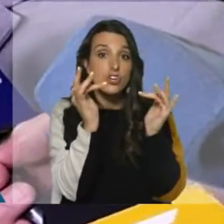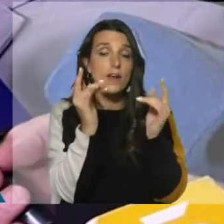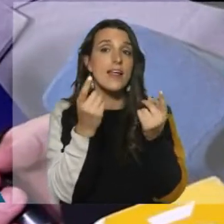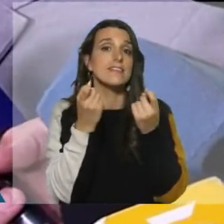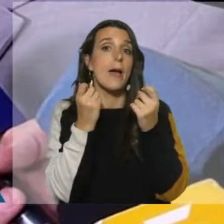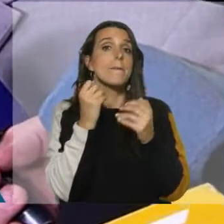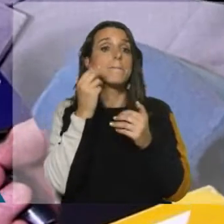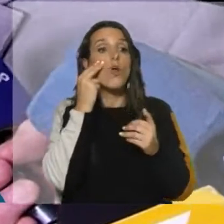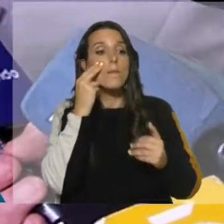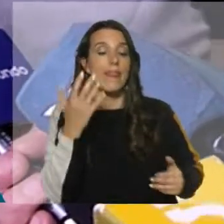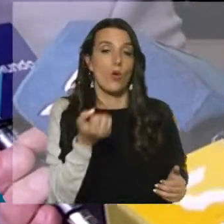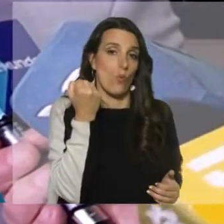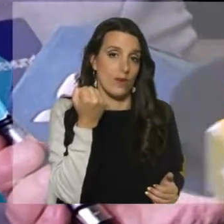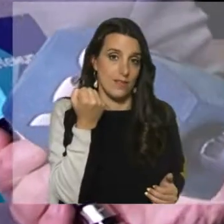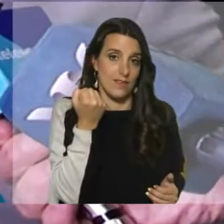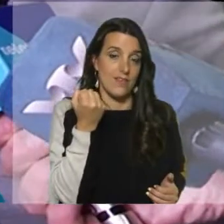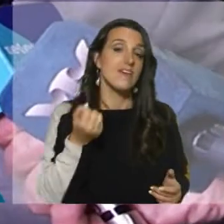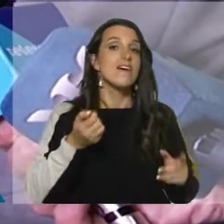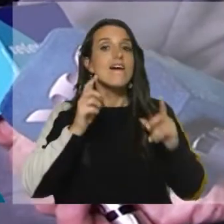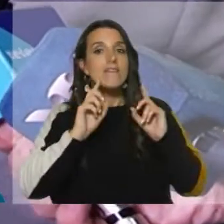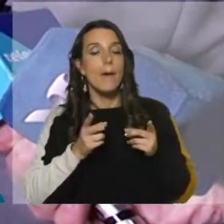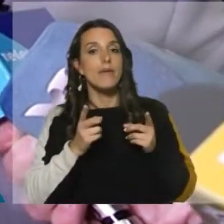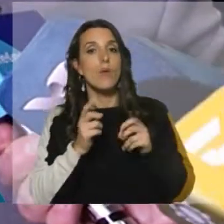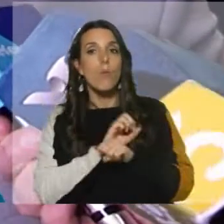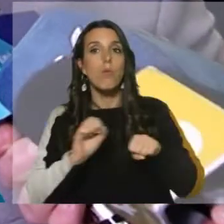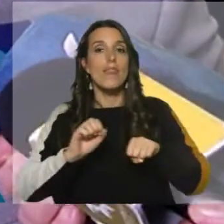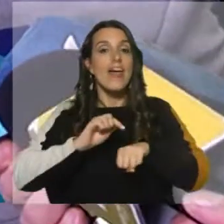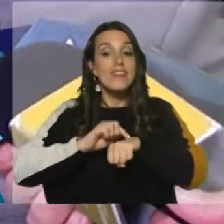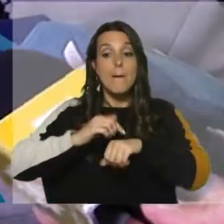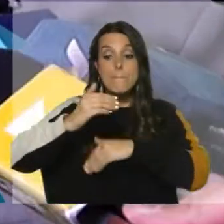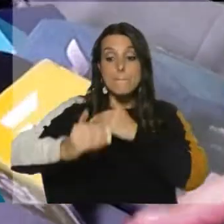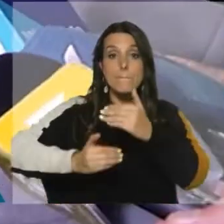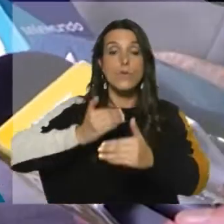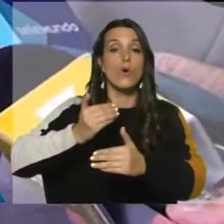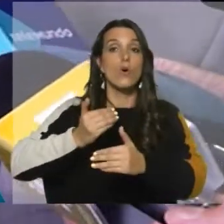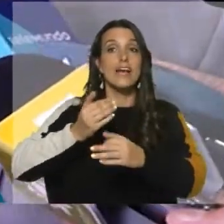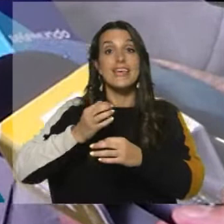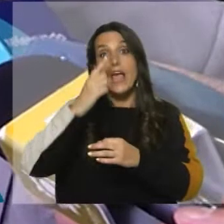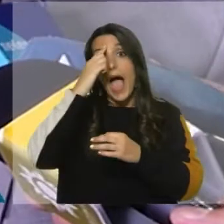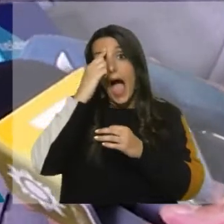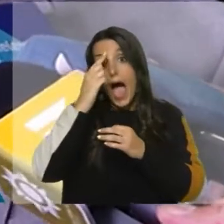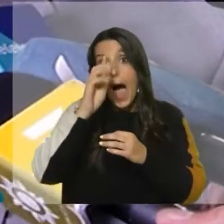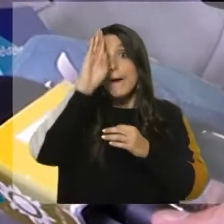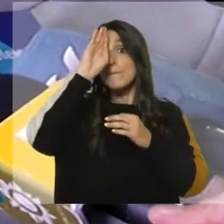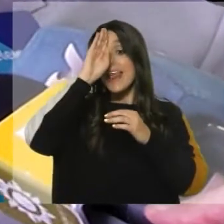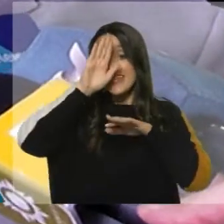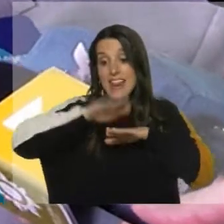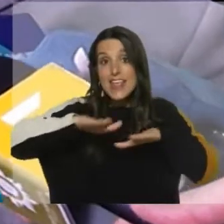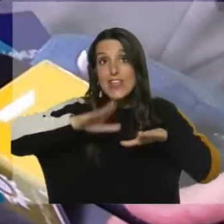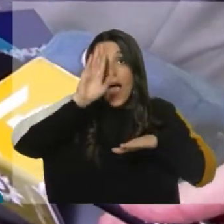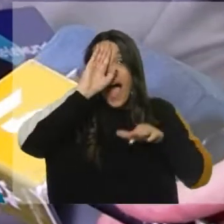adelante al problema y que además permita que el tiempo transcurra y que el desarrollo cognitivo del niño o del